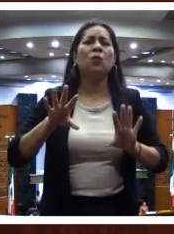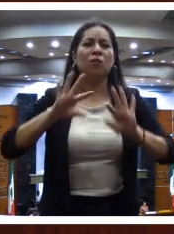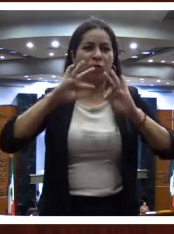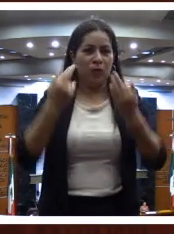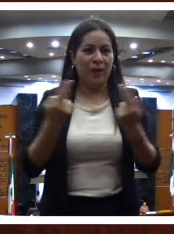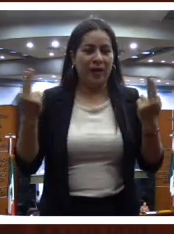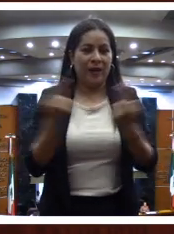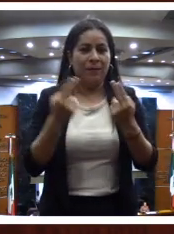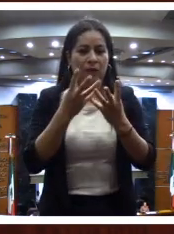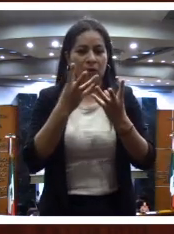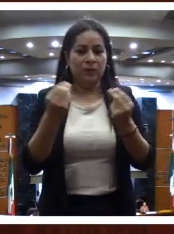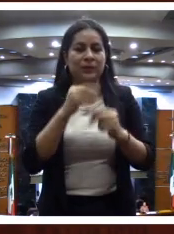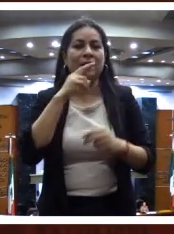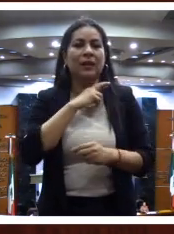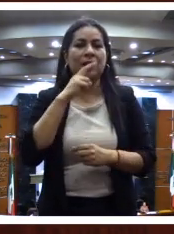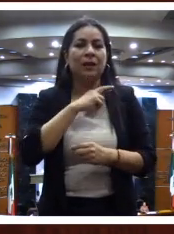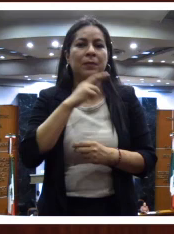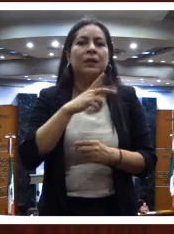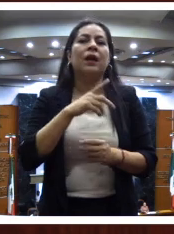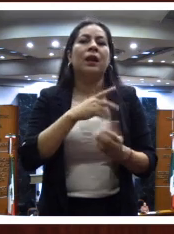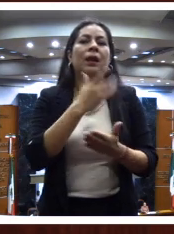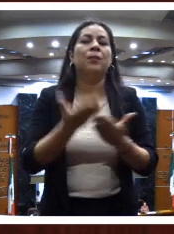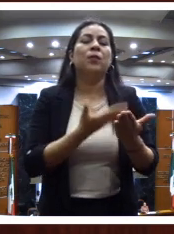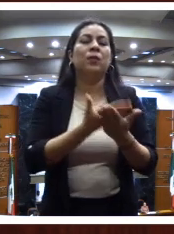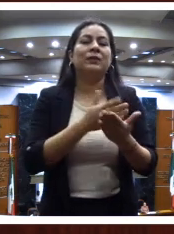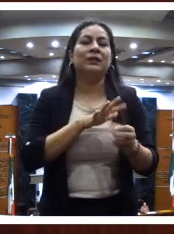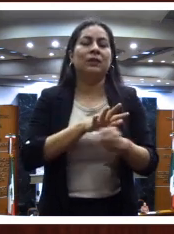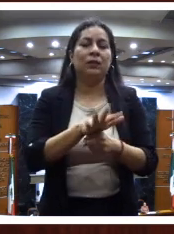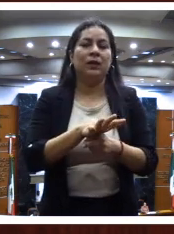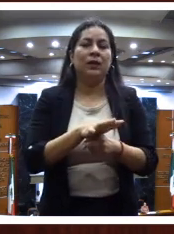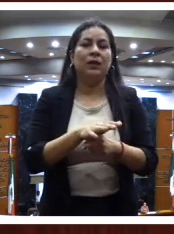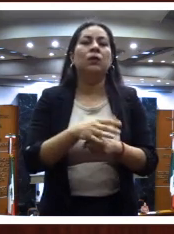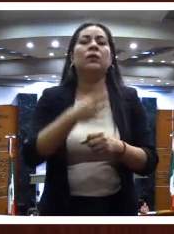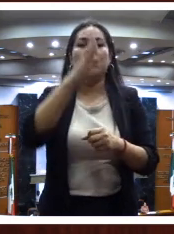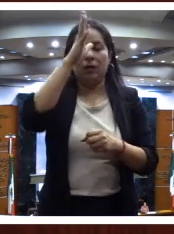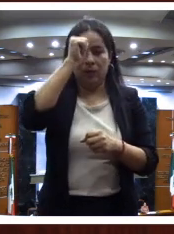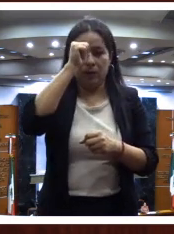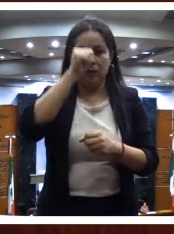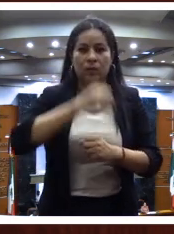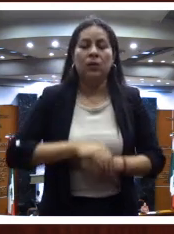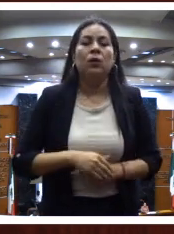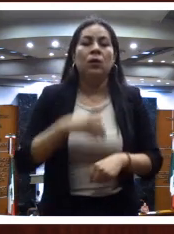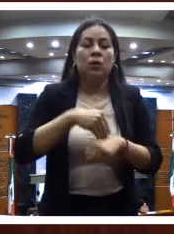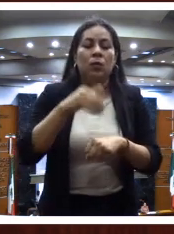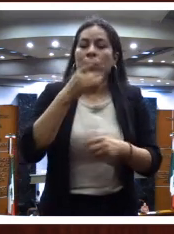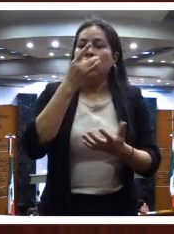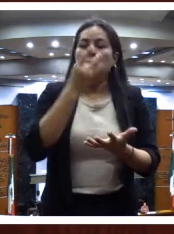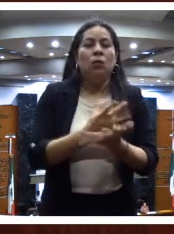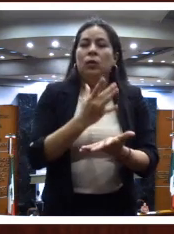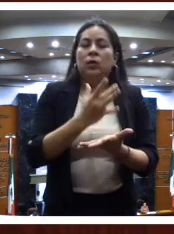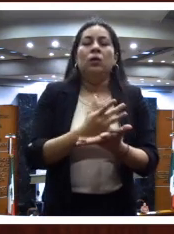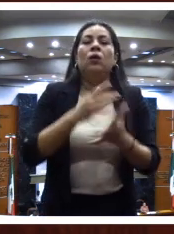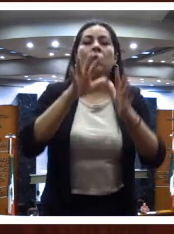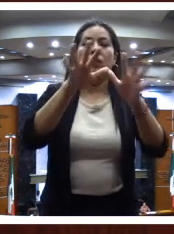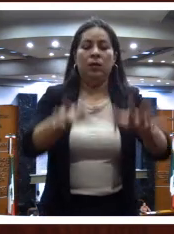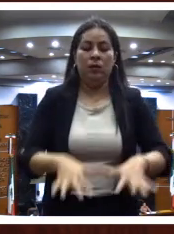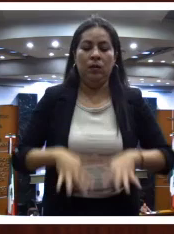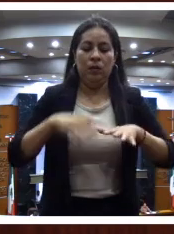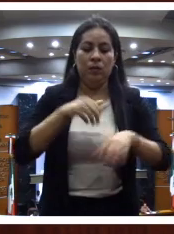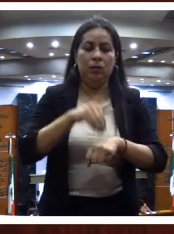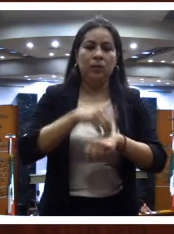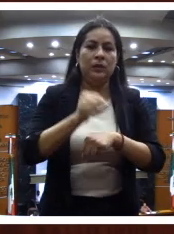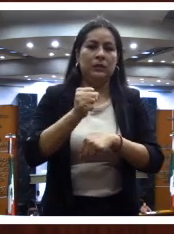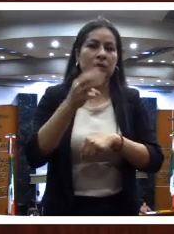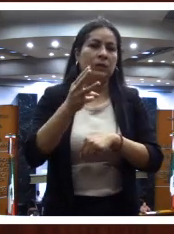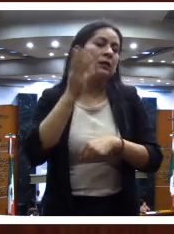de urgente y obvia resolución la siguiente propuesta con punto de acuerdo punto único el pleno de la 6